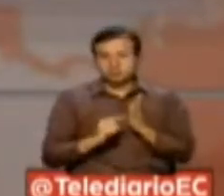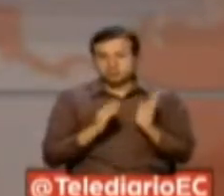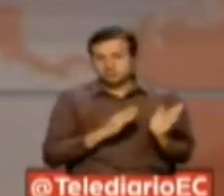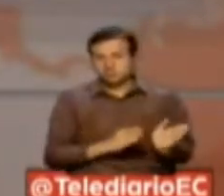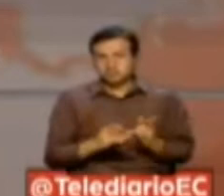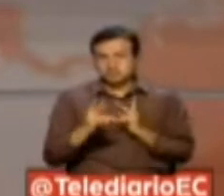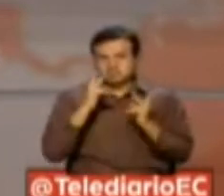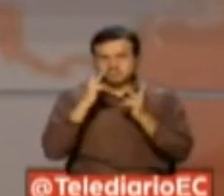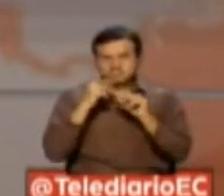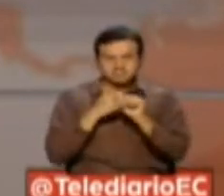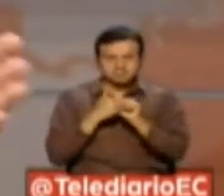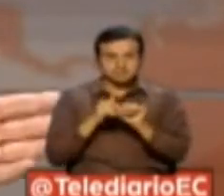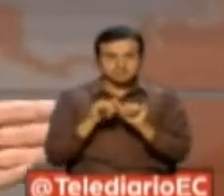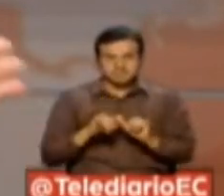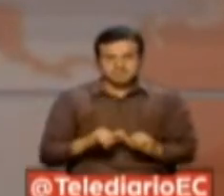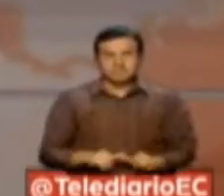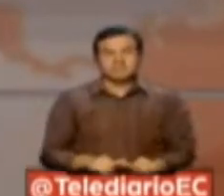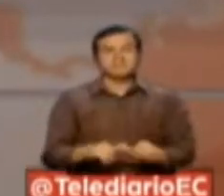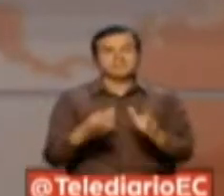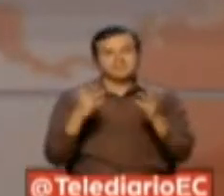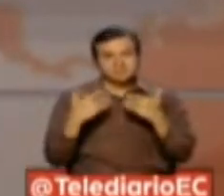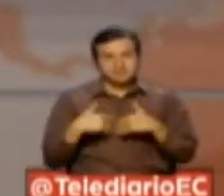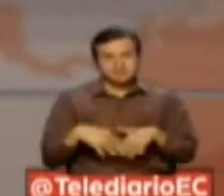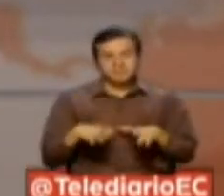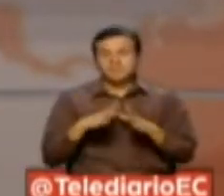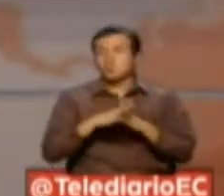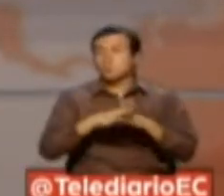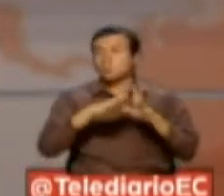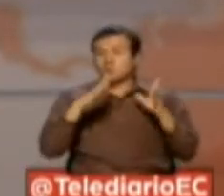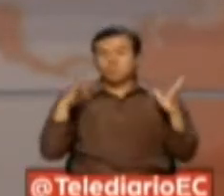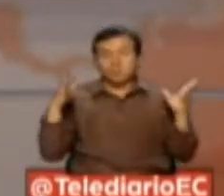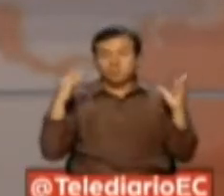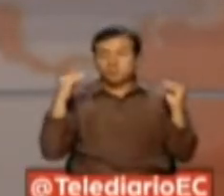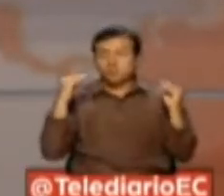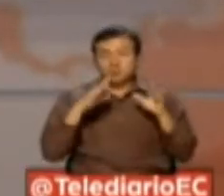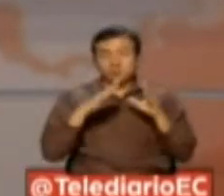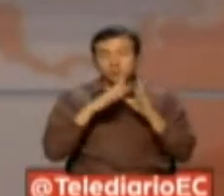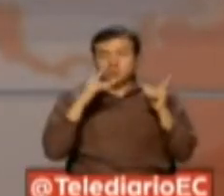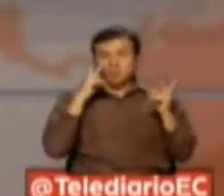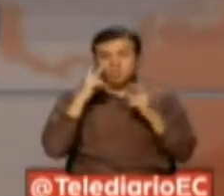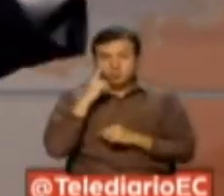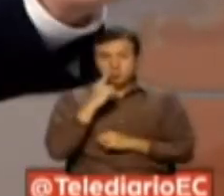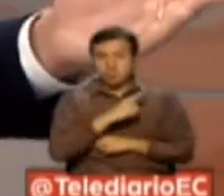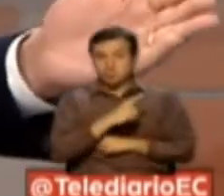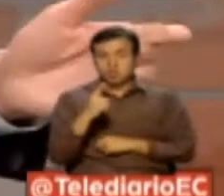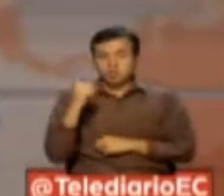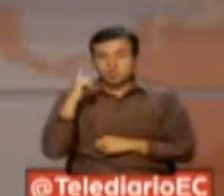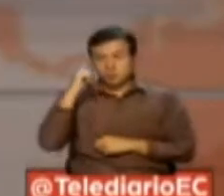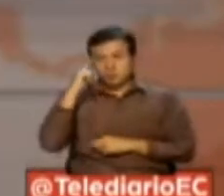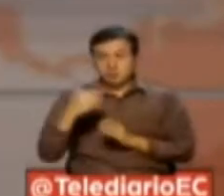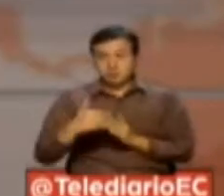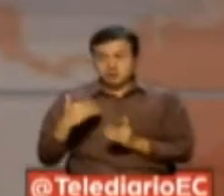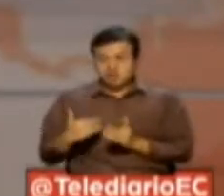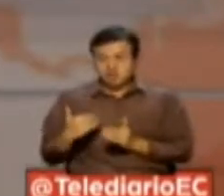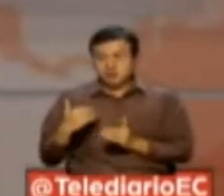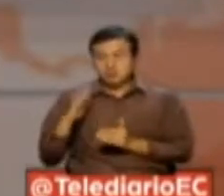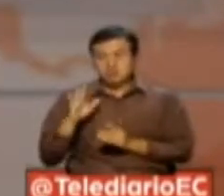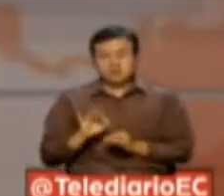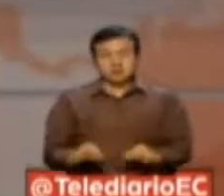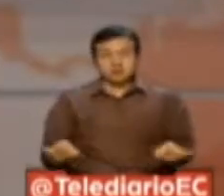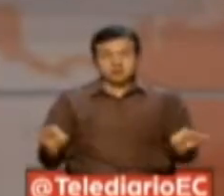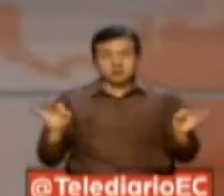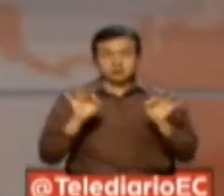estamos viendo permanentemente estamos viendo ya con demasiada frecuencia en el gobierno anterior y una cosa